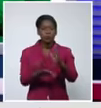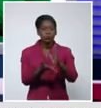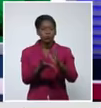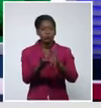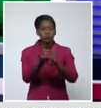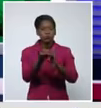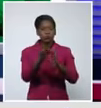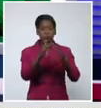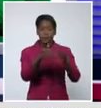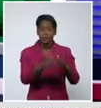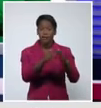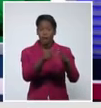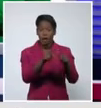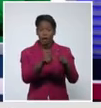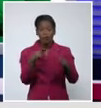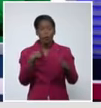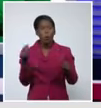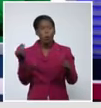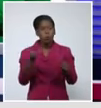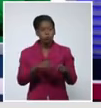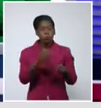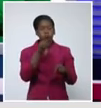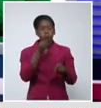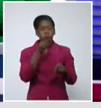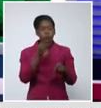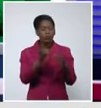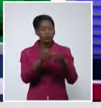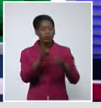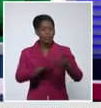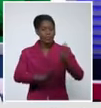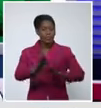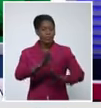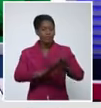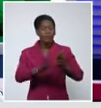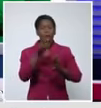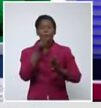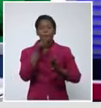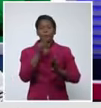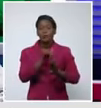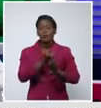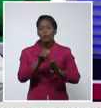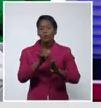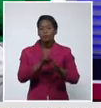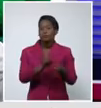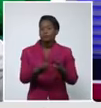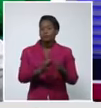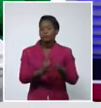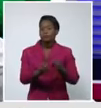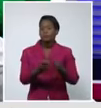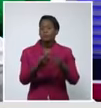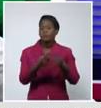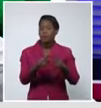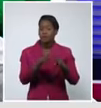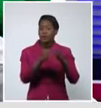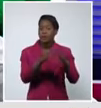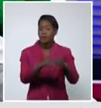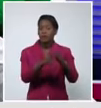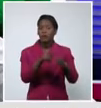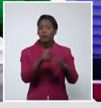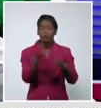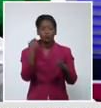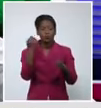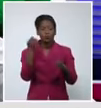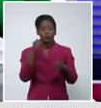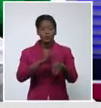duda, que de conjunto con su Consejo de Defensa, con todas las organizaciones, pues va a lograr yugularlo